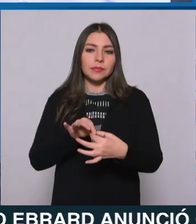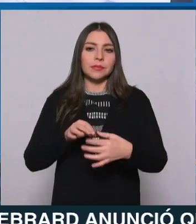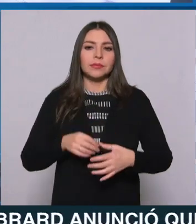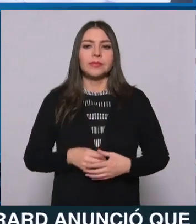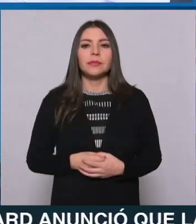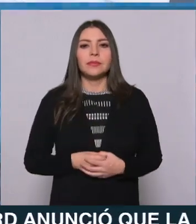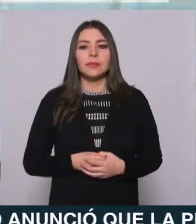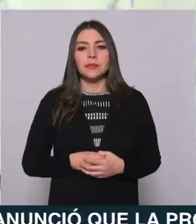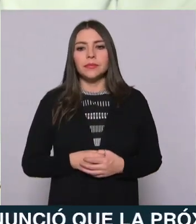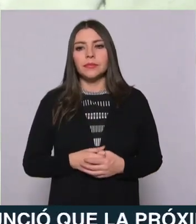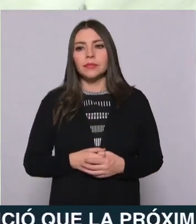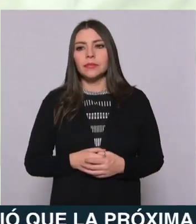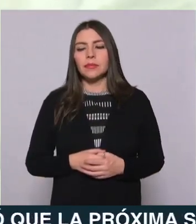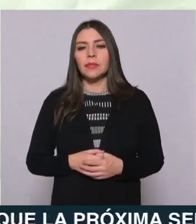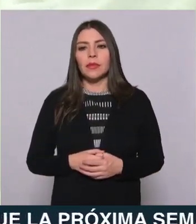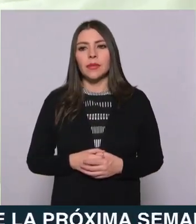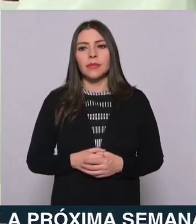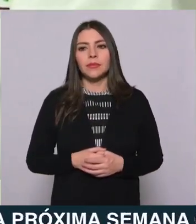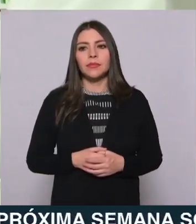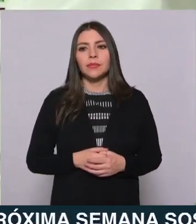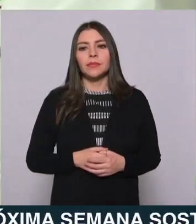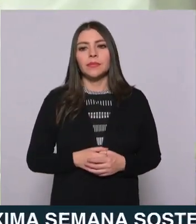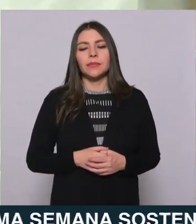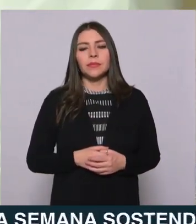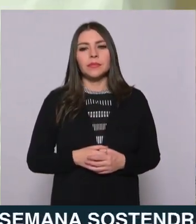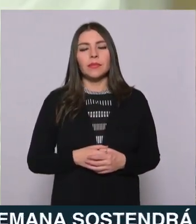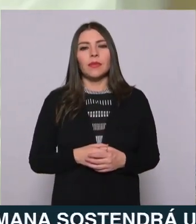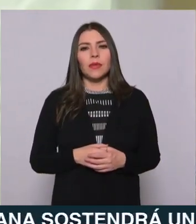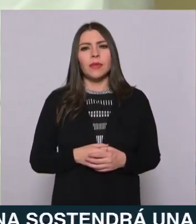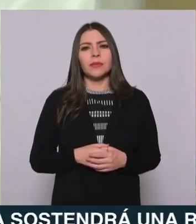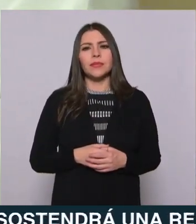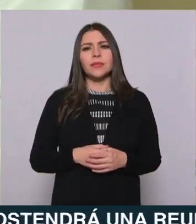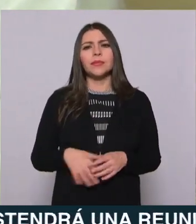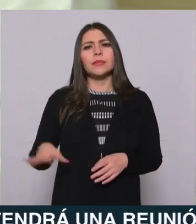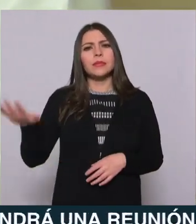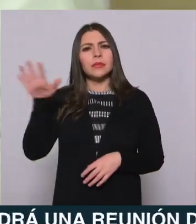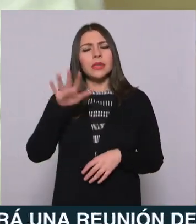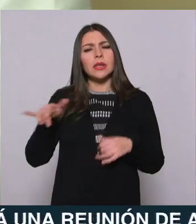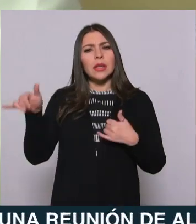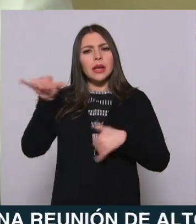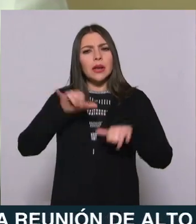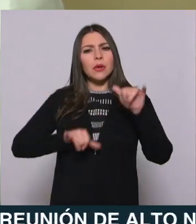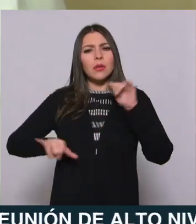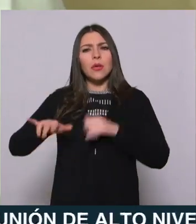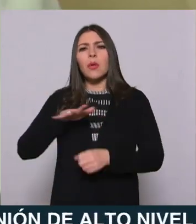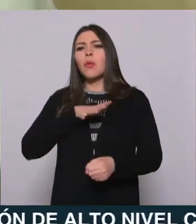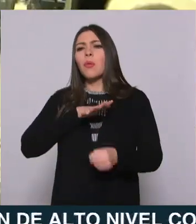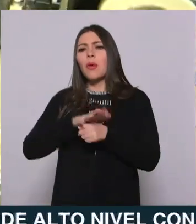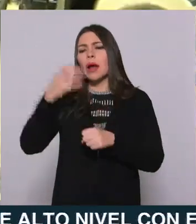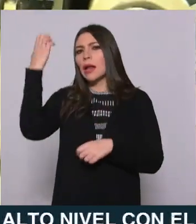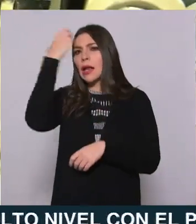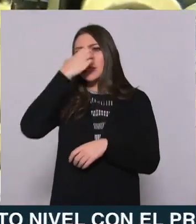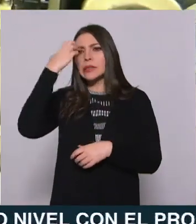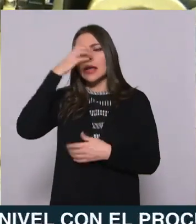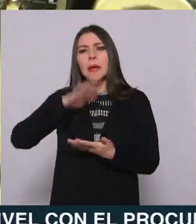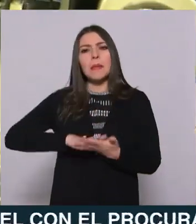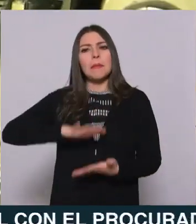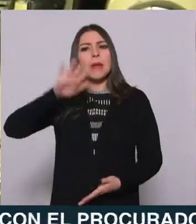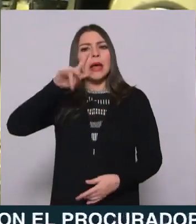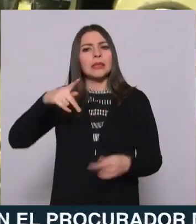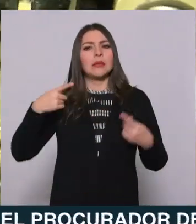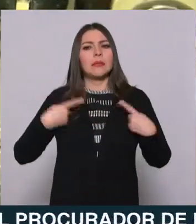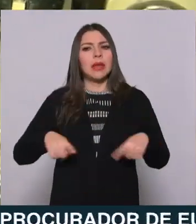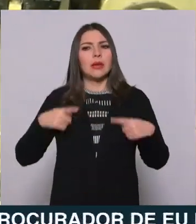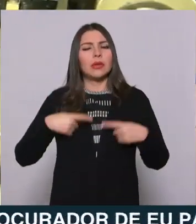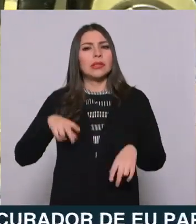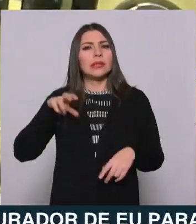cuadros clínicos y también de resultados, ahí en los laboratorios, ¿qué tipos de exámenes son los que más se llevan a cabo, los que las personas más